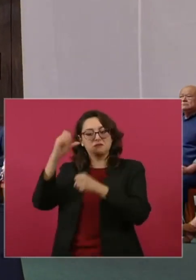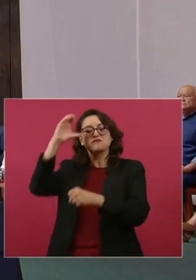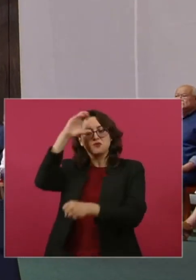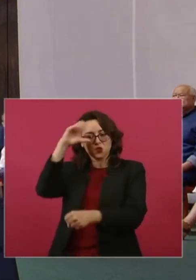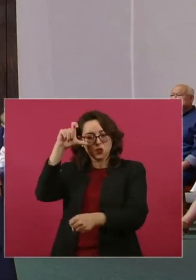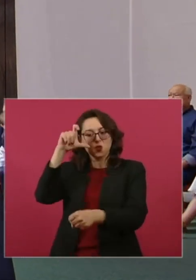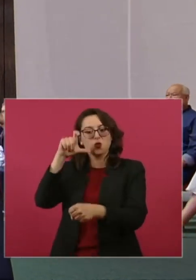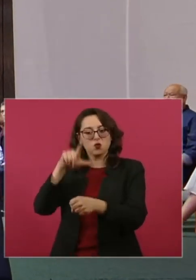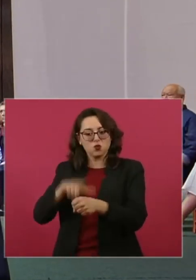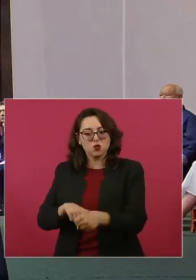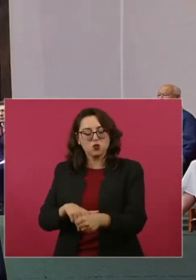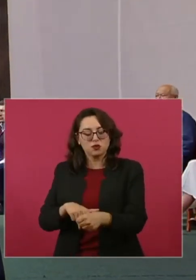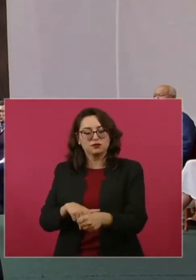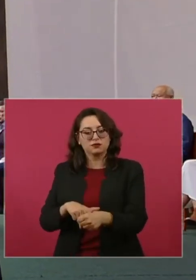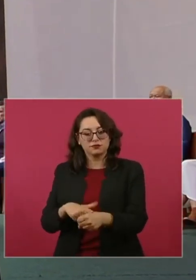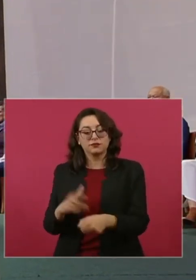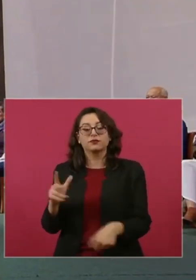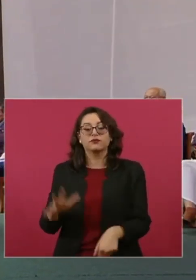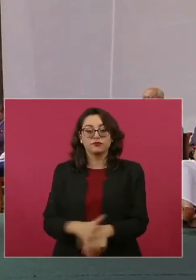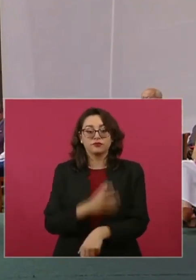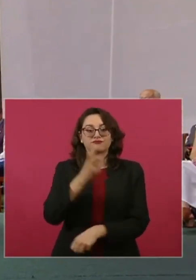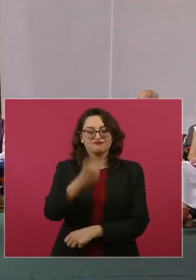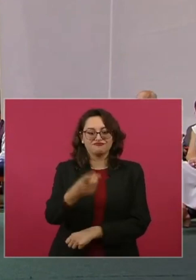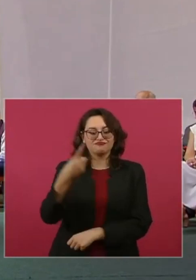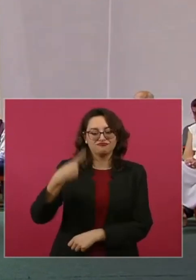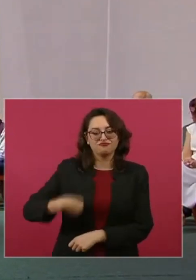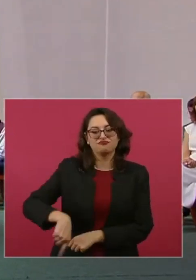la exaltación that's del